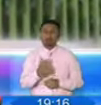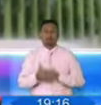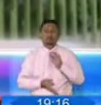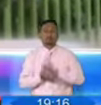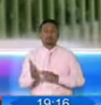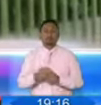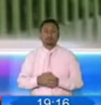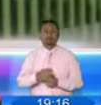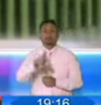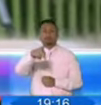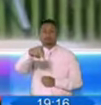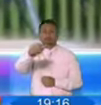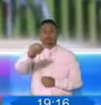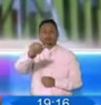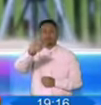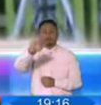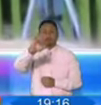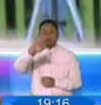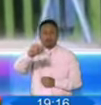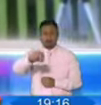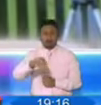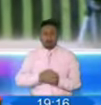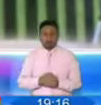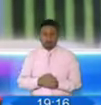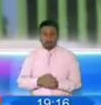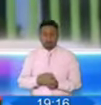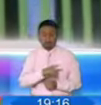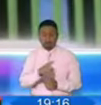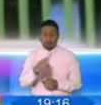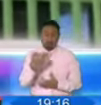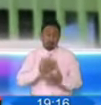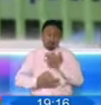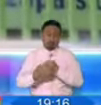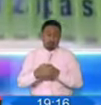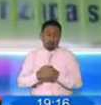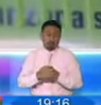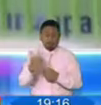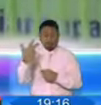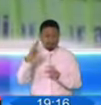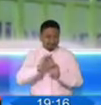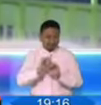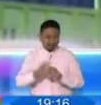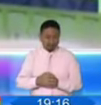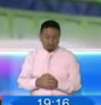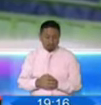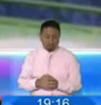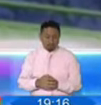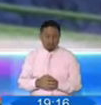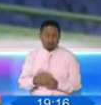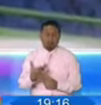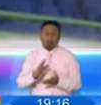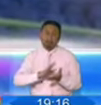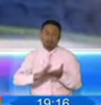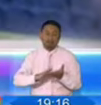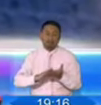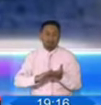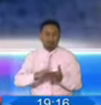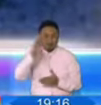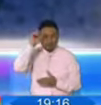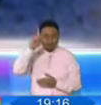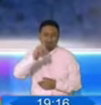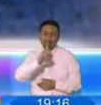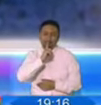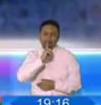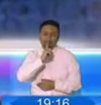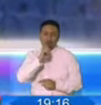el Ricardo Patiño del lugar, quien nos ha mencionado fuera de cámaras que no puede dar declaraciones de